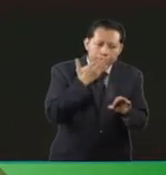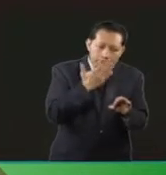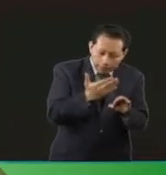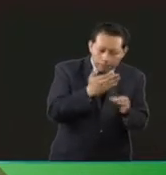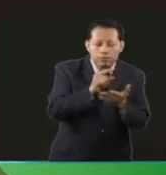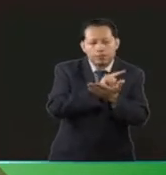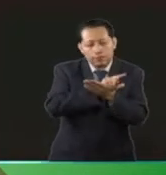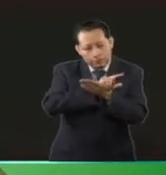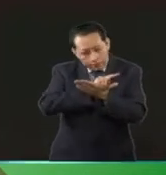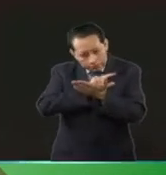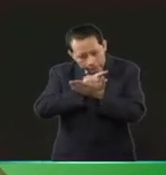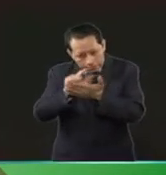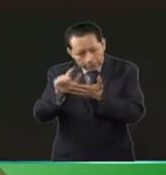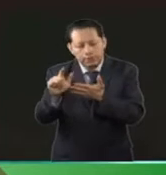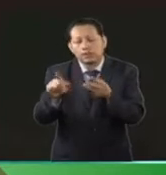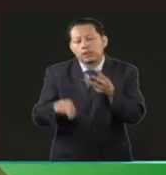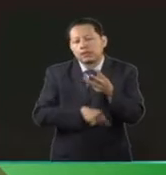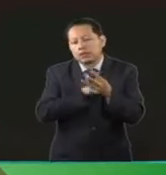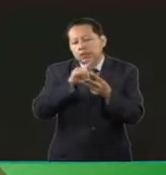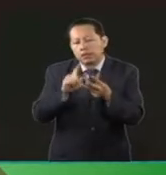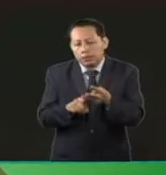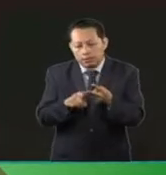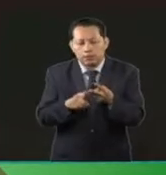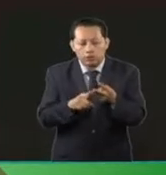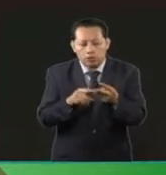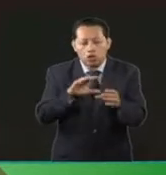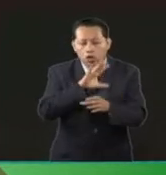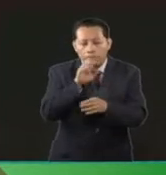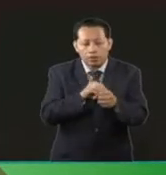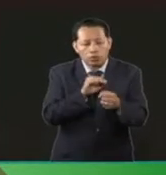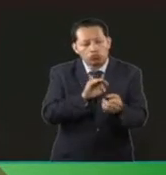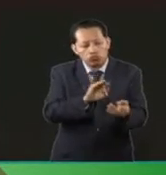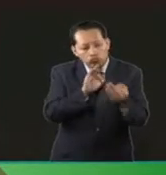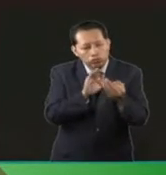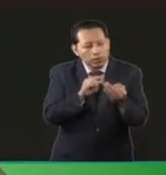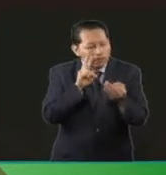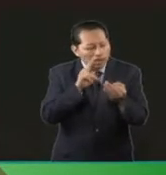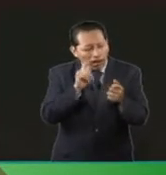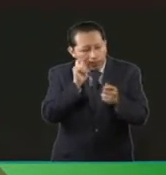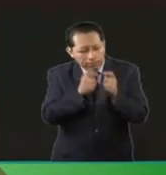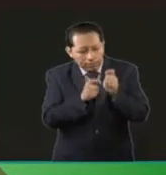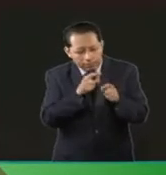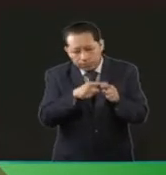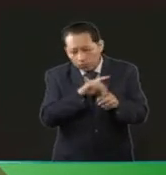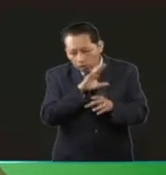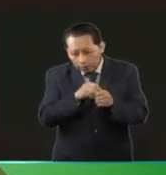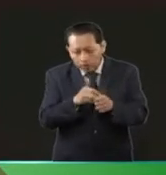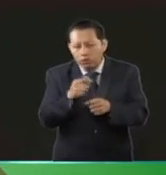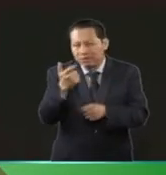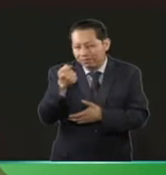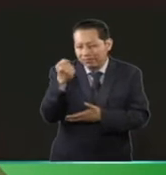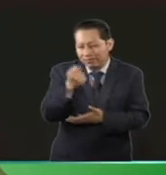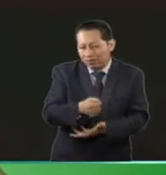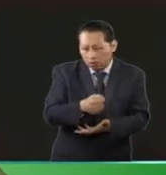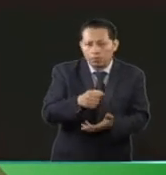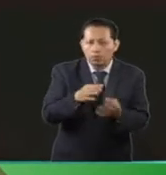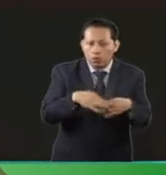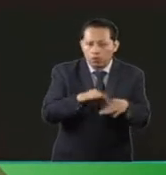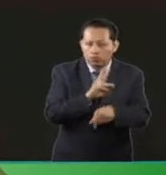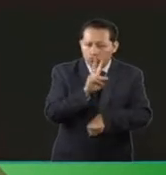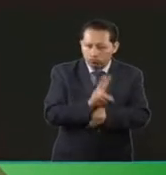transparencia rendición de cuentas y uso eficiente de los recursos públicos les decía